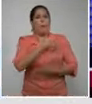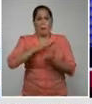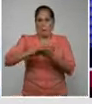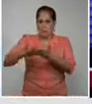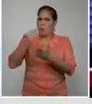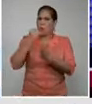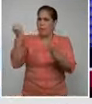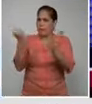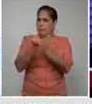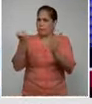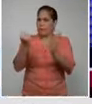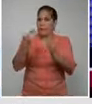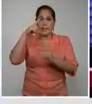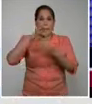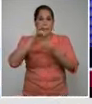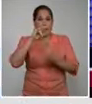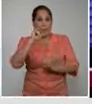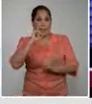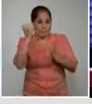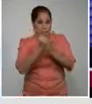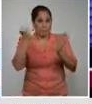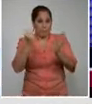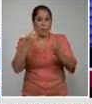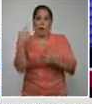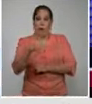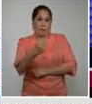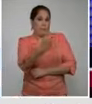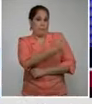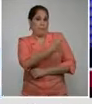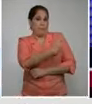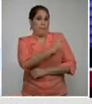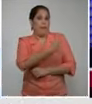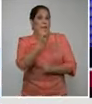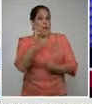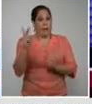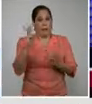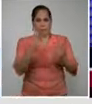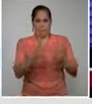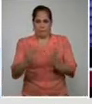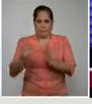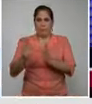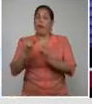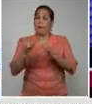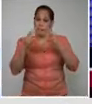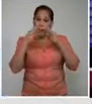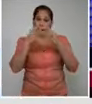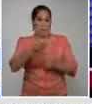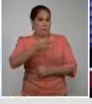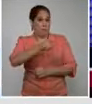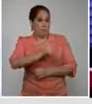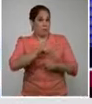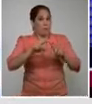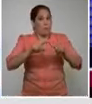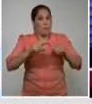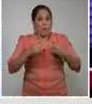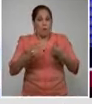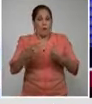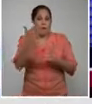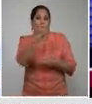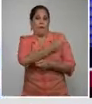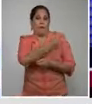autoridad regulatoria para avanzar a ensayos clínicos fase 3, ayer con un hito importante, puesto que se